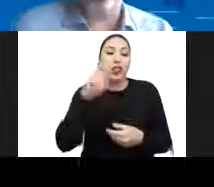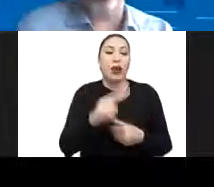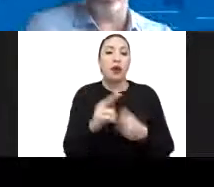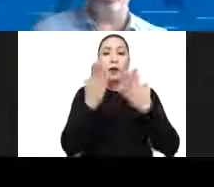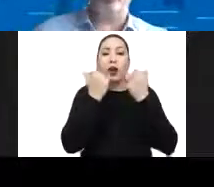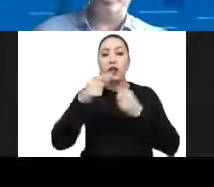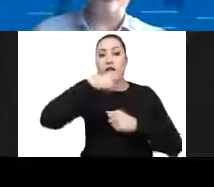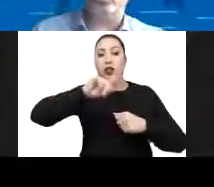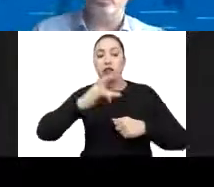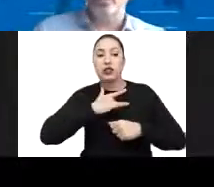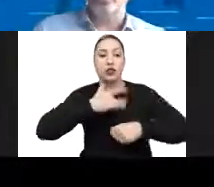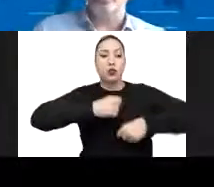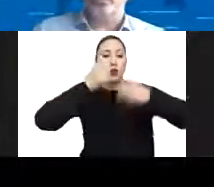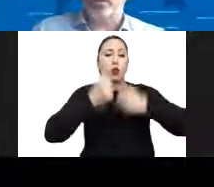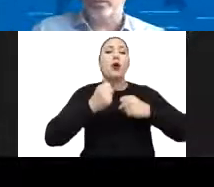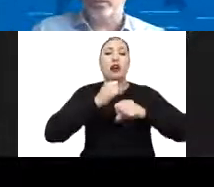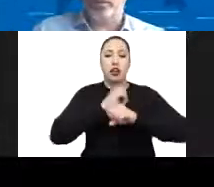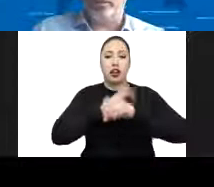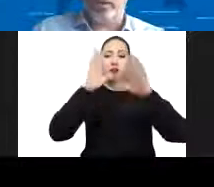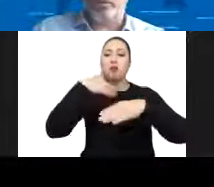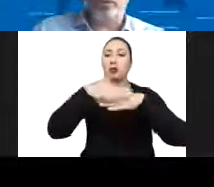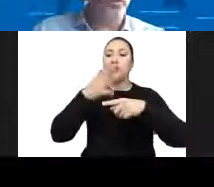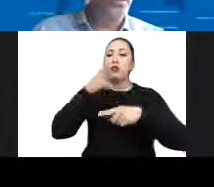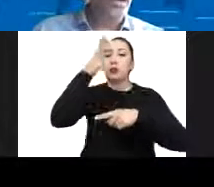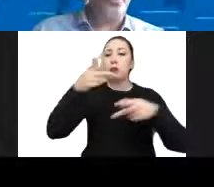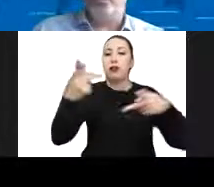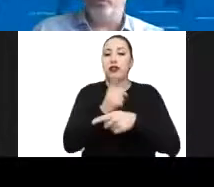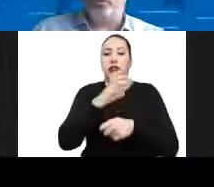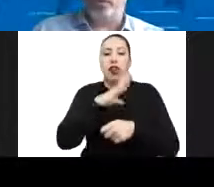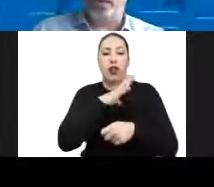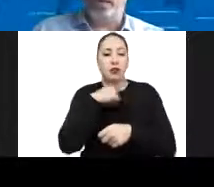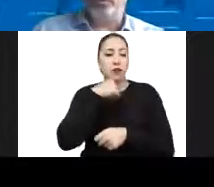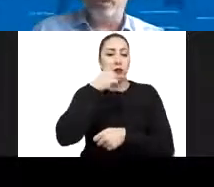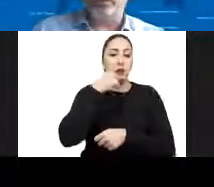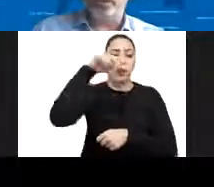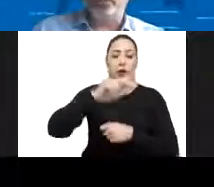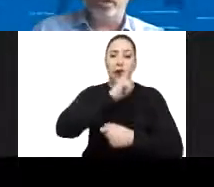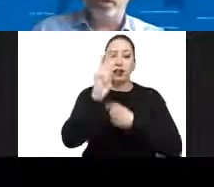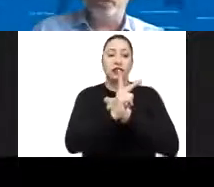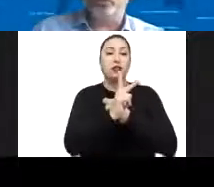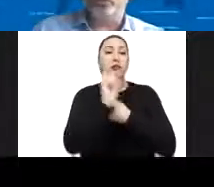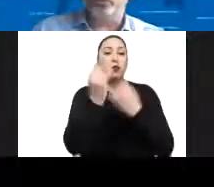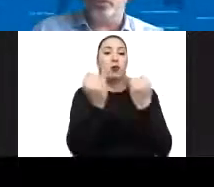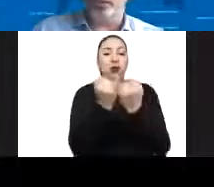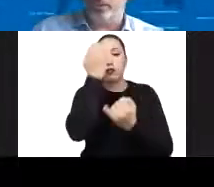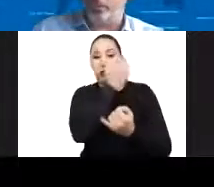incertidumbre. Cuando estamos claros de lo que tenemos, hay una visión muy clara, ya sea a nivel de cuenca, a nivel